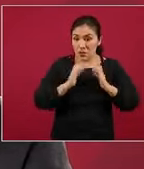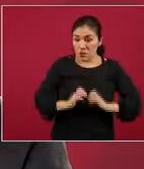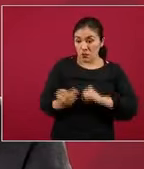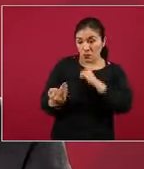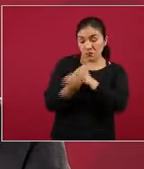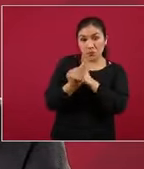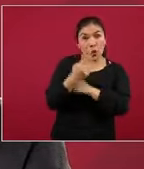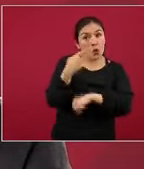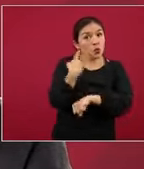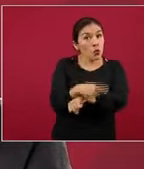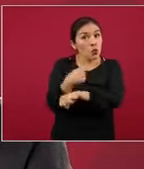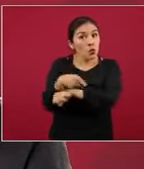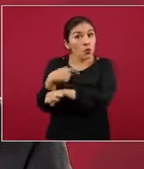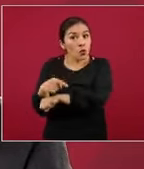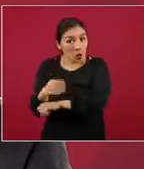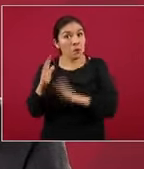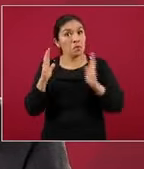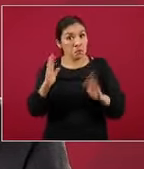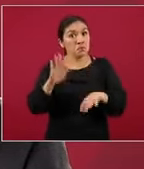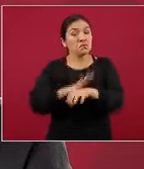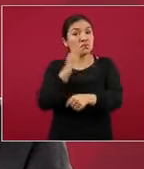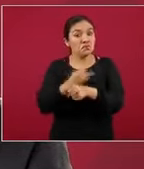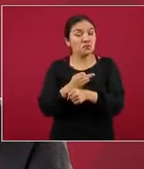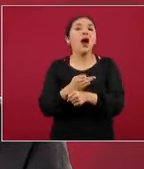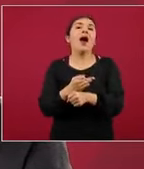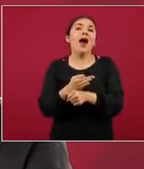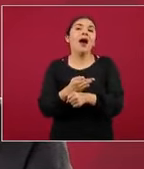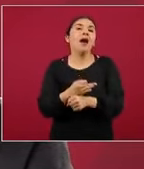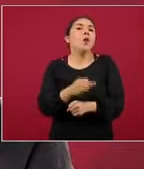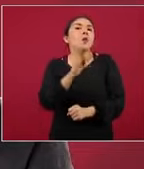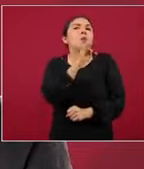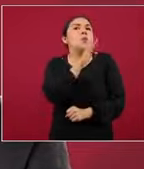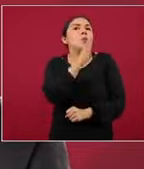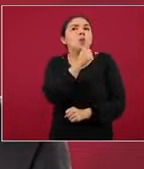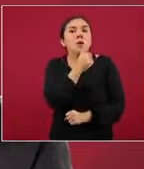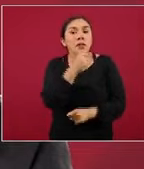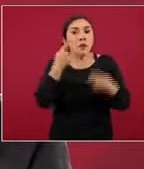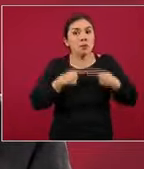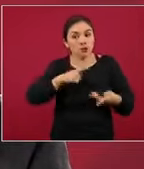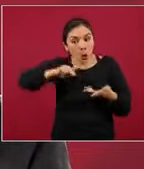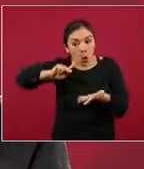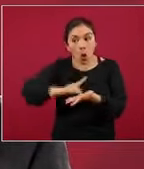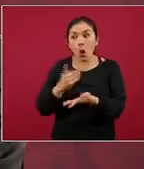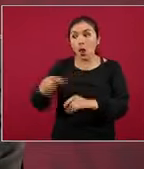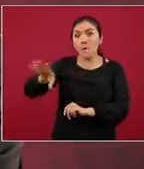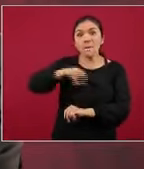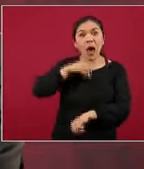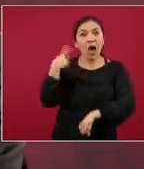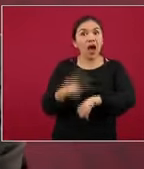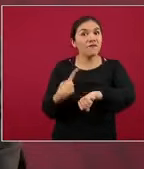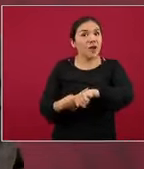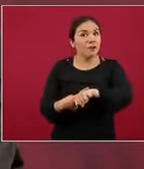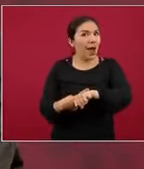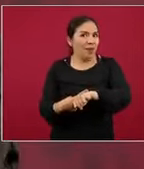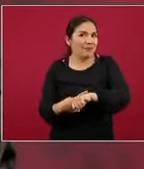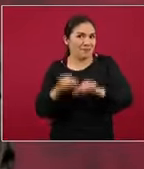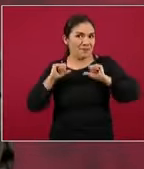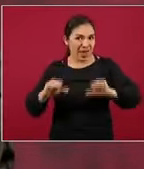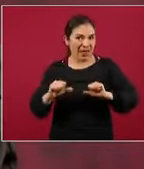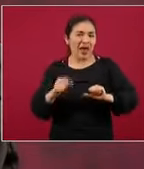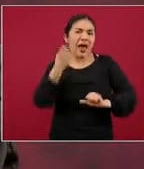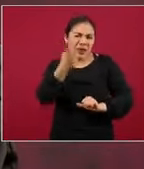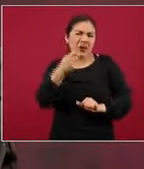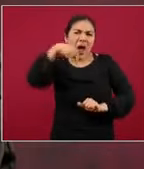suficientemente duradera, esto haría improbable que una persona se volviera a infectar. Y aunque se han comentado, y aquí lo